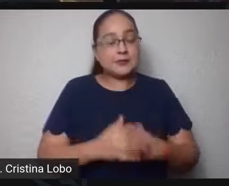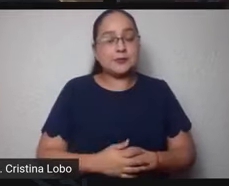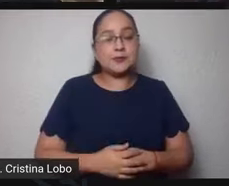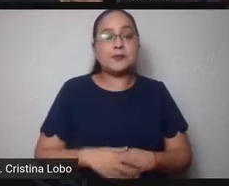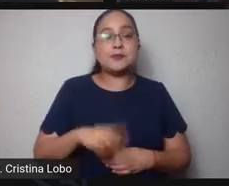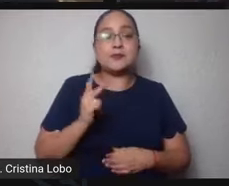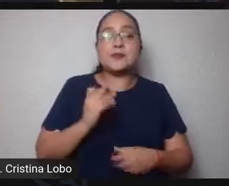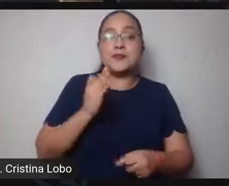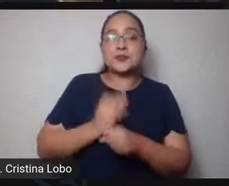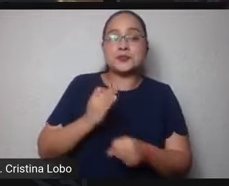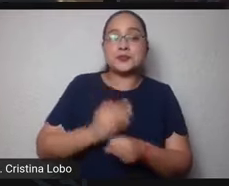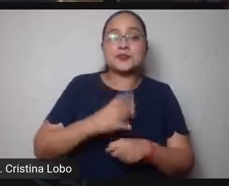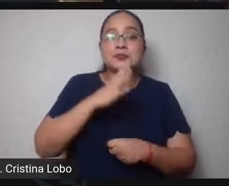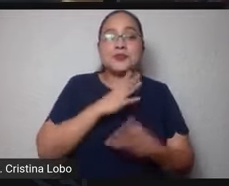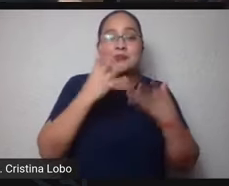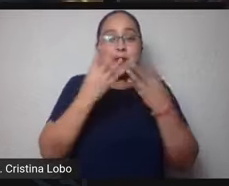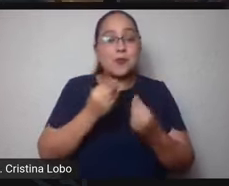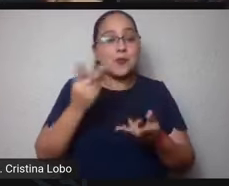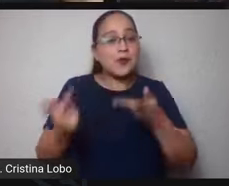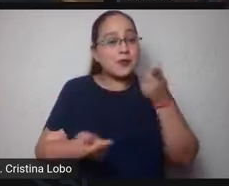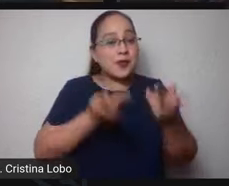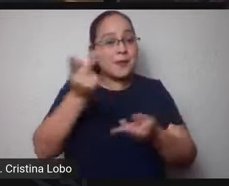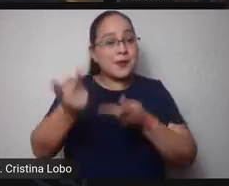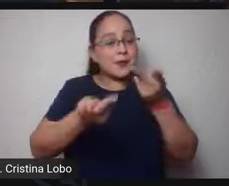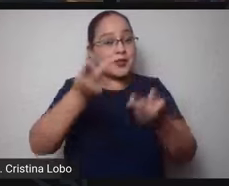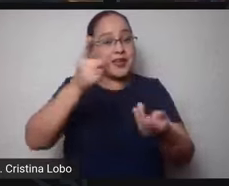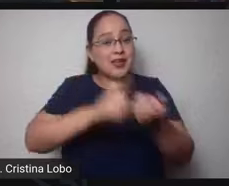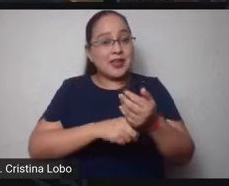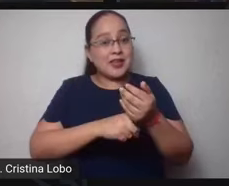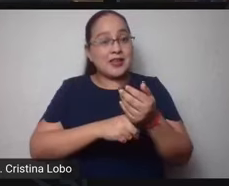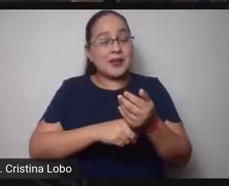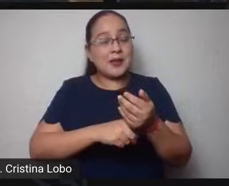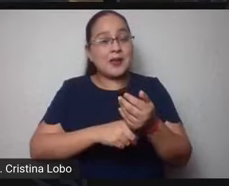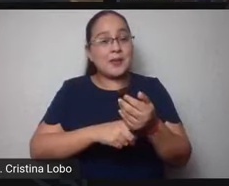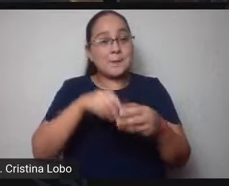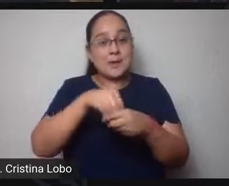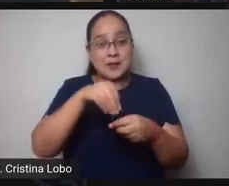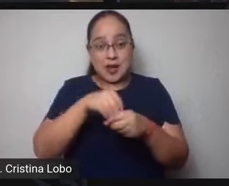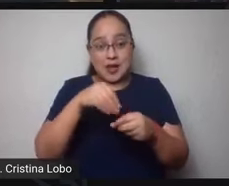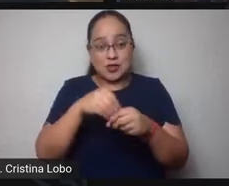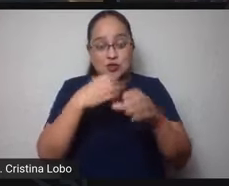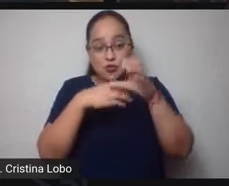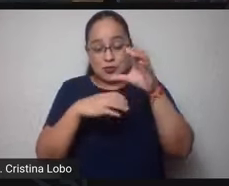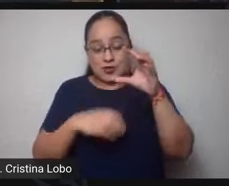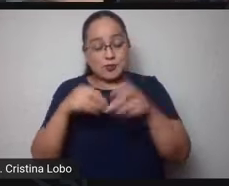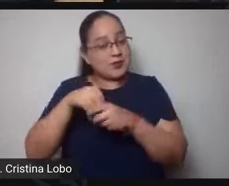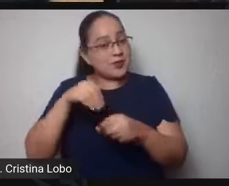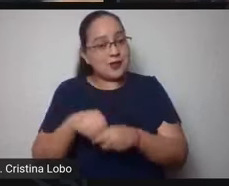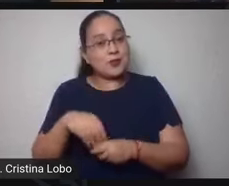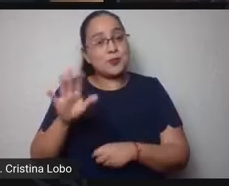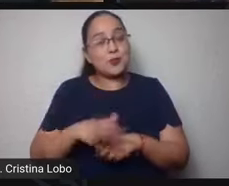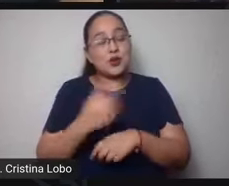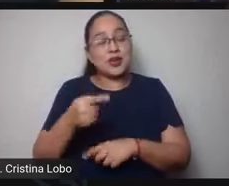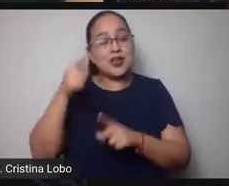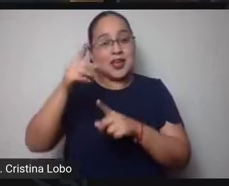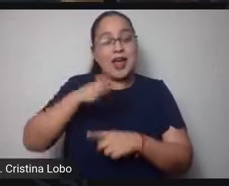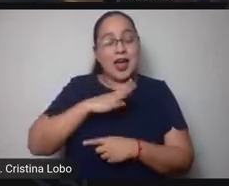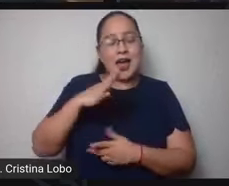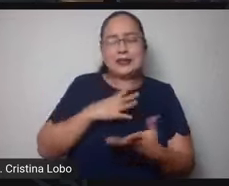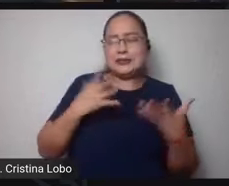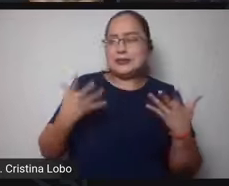ocasión tenemos muchas preguntas que están en Messenger, porque sigue siendo idea preconcebida, tabús,